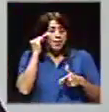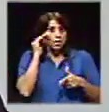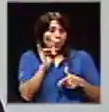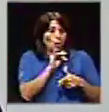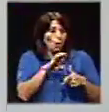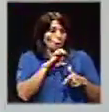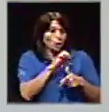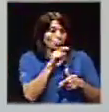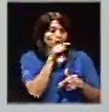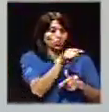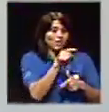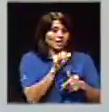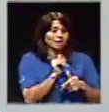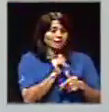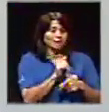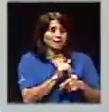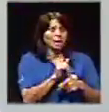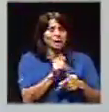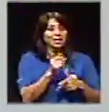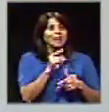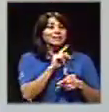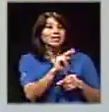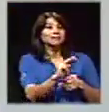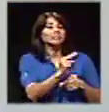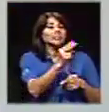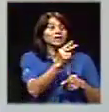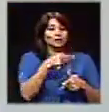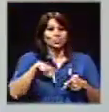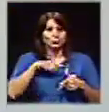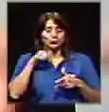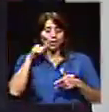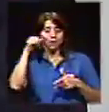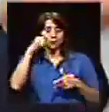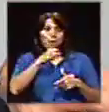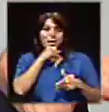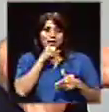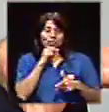ya somos adultos mayores, lo único que hace es